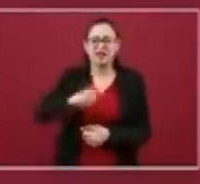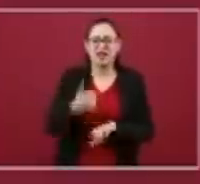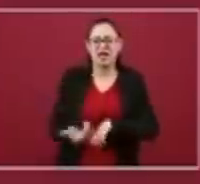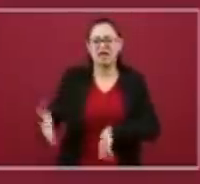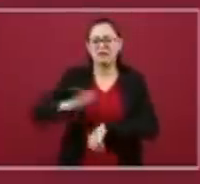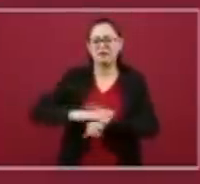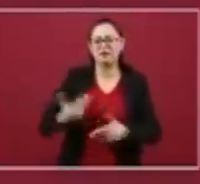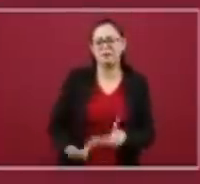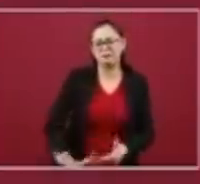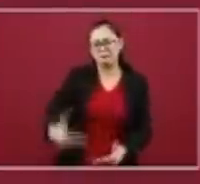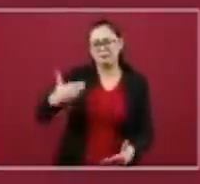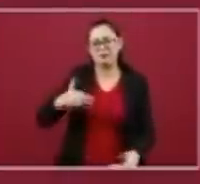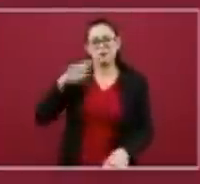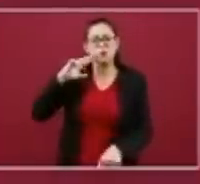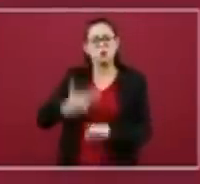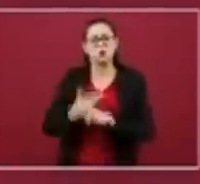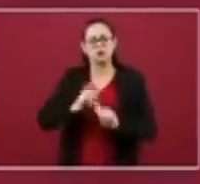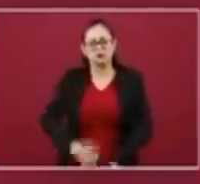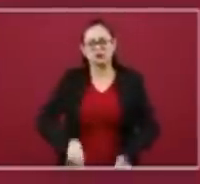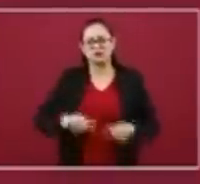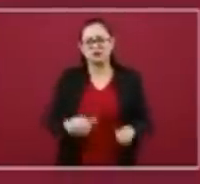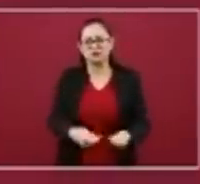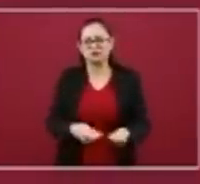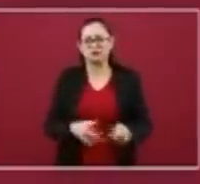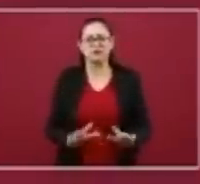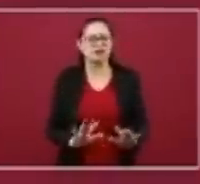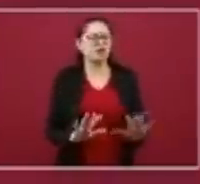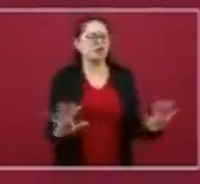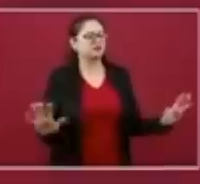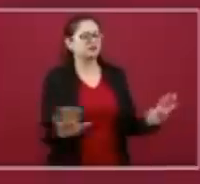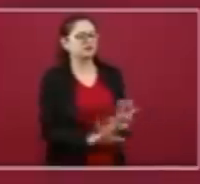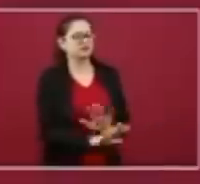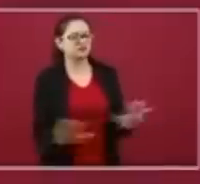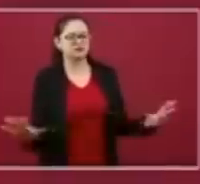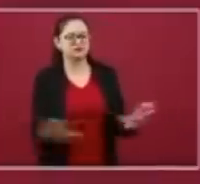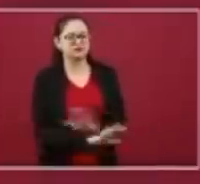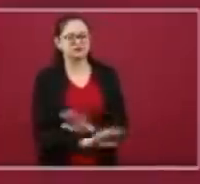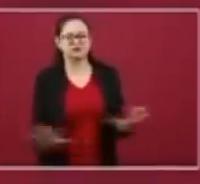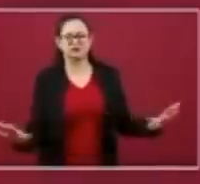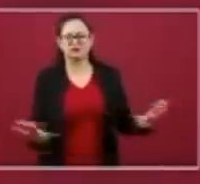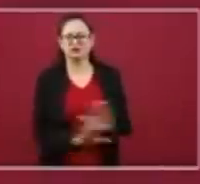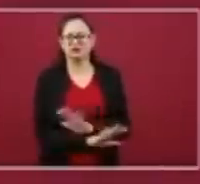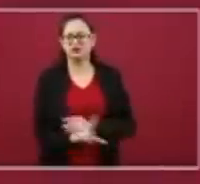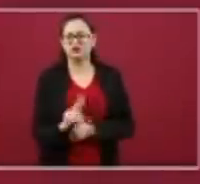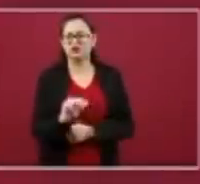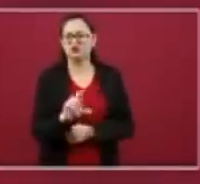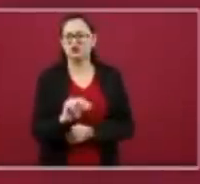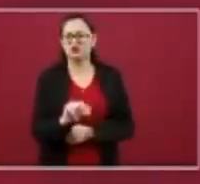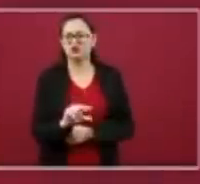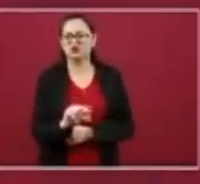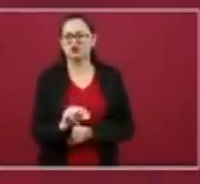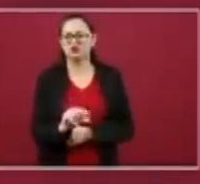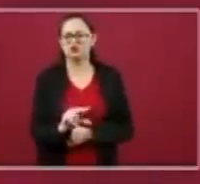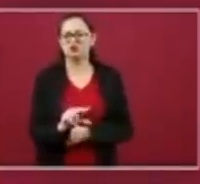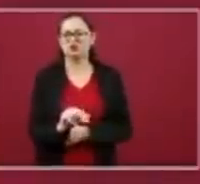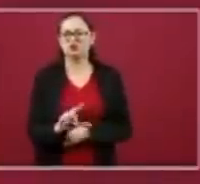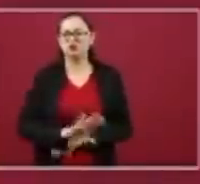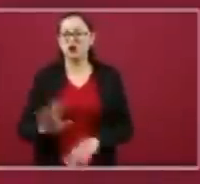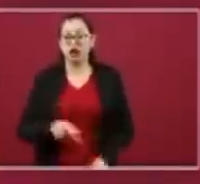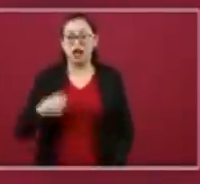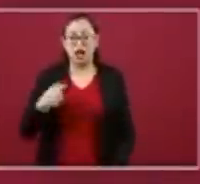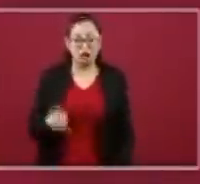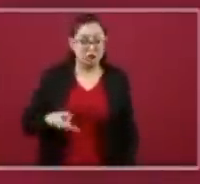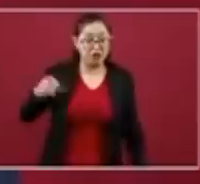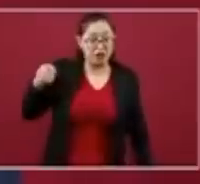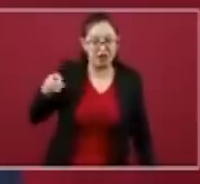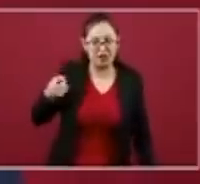pasada desempeñaron cargos. No, no, no, no, no, no, no, no. No va por ahí. No, no, no, no, no, no, eso no. No, no, no. Amenazas no.